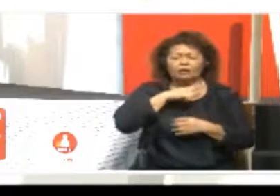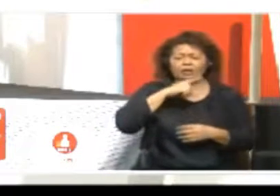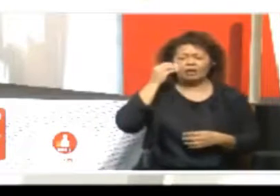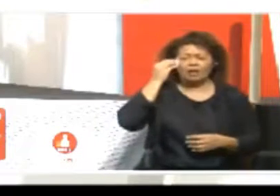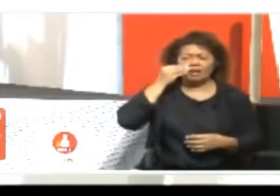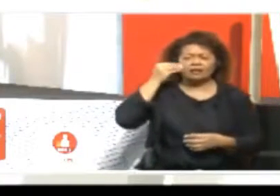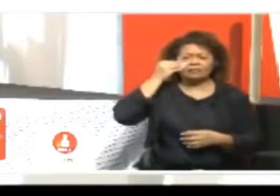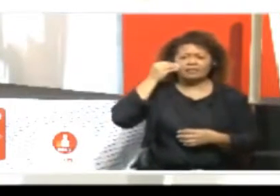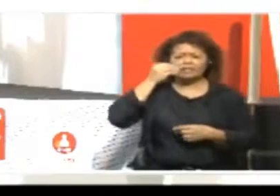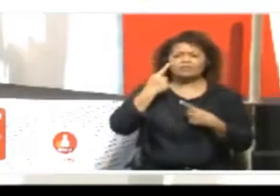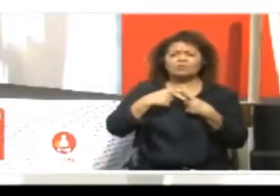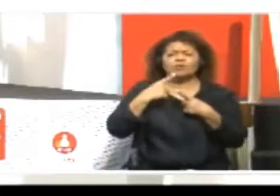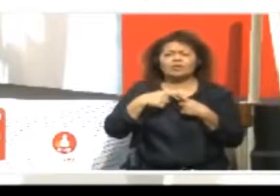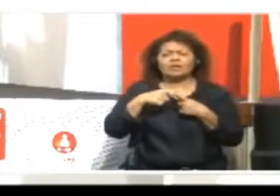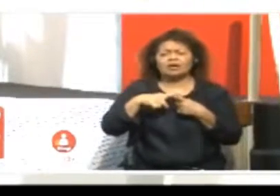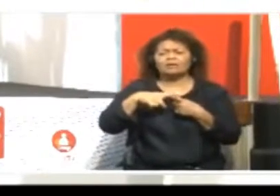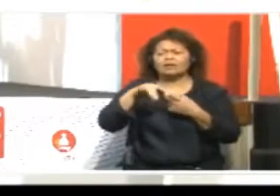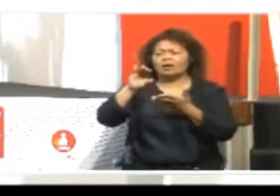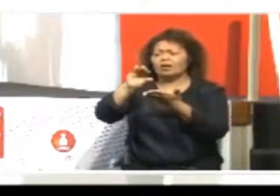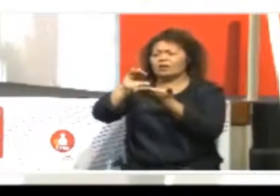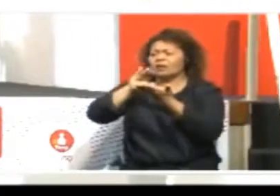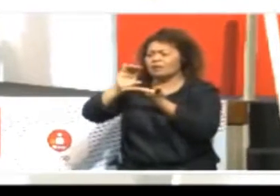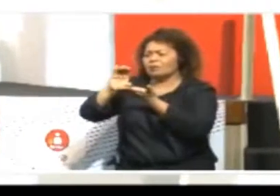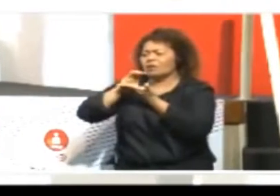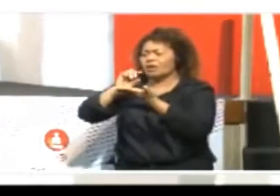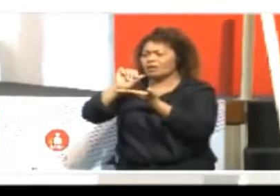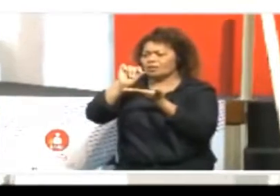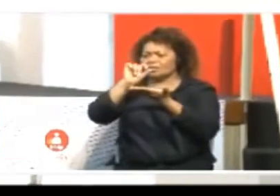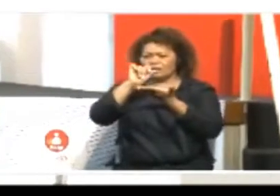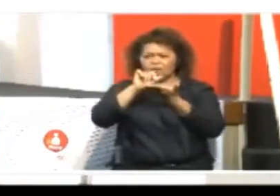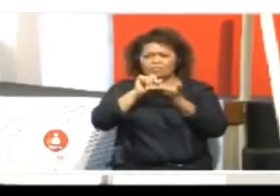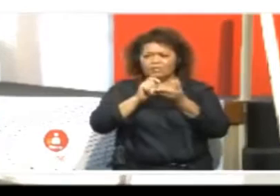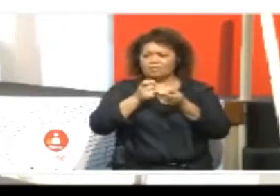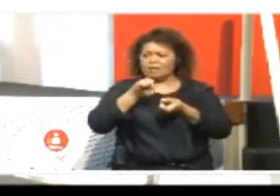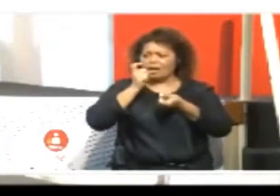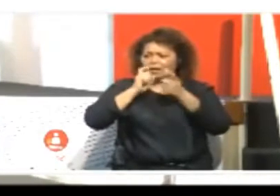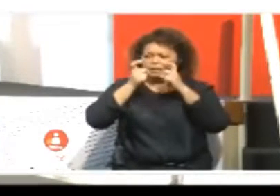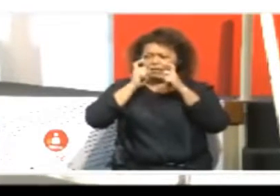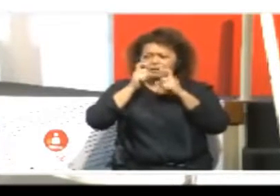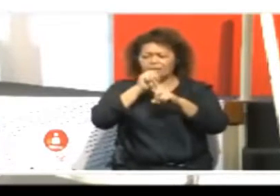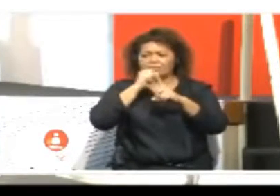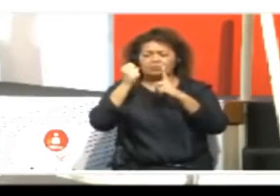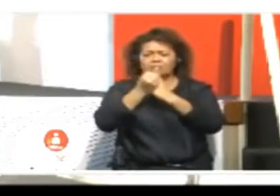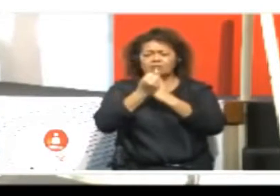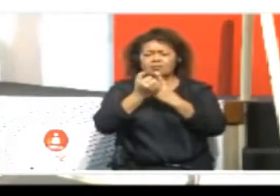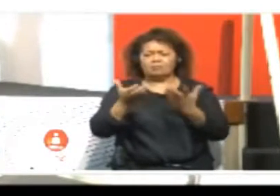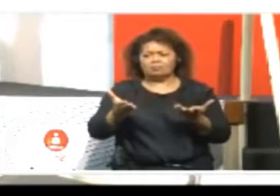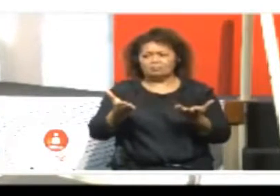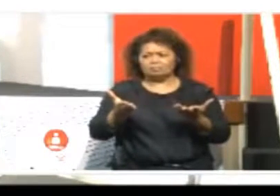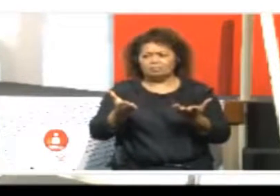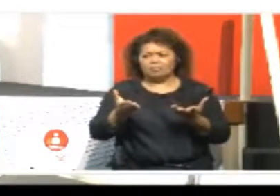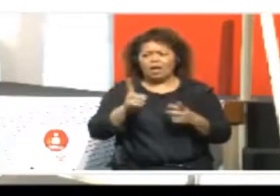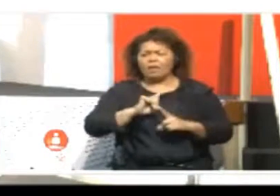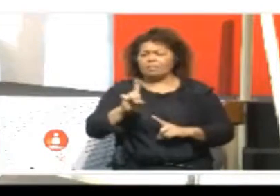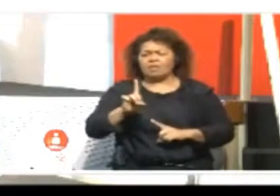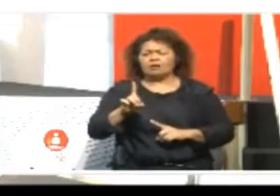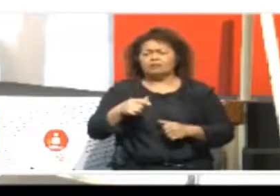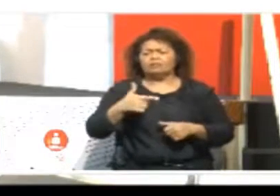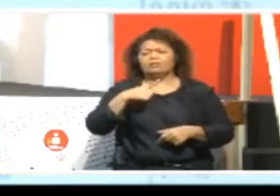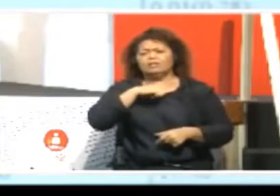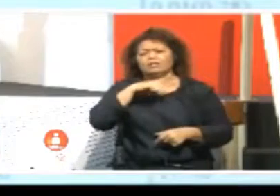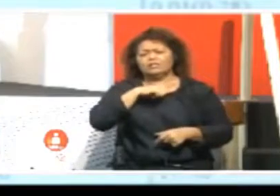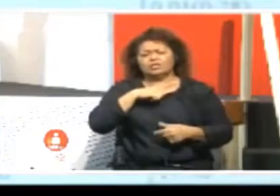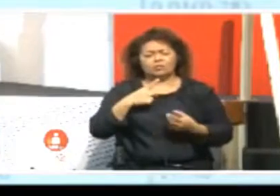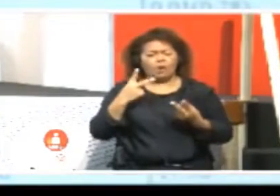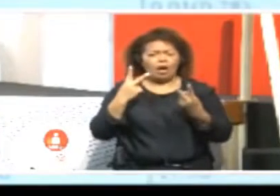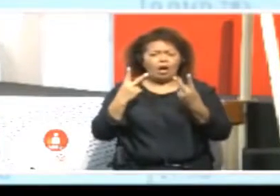educación tenía algún efecto en la forma. Entonces vemos que no hay ningún efecto. Las dos variables que están en rojo